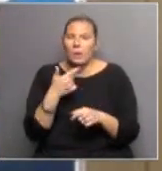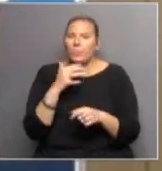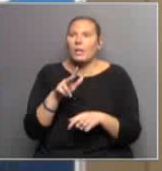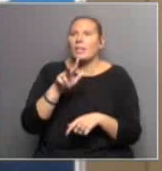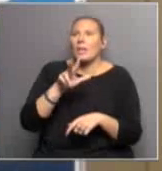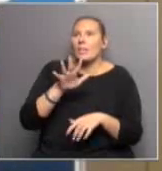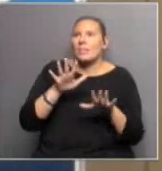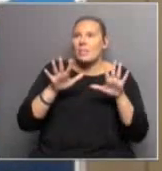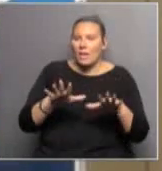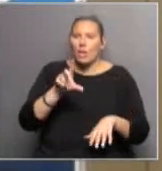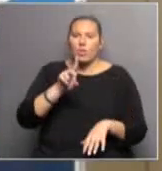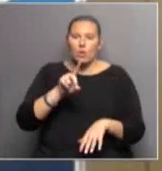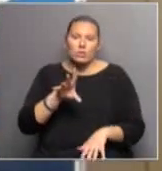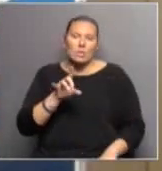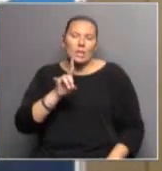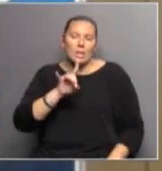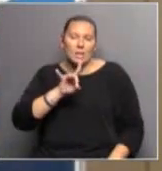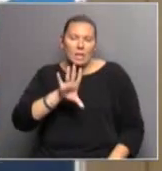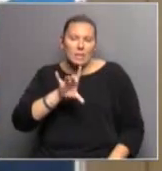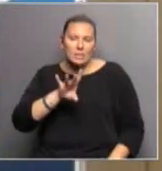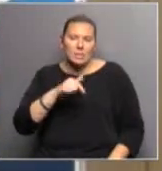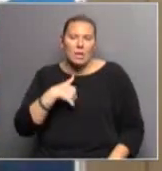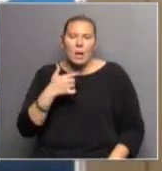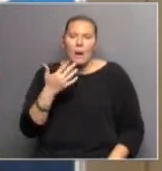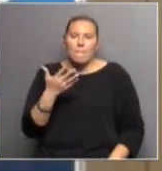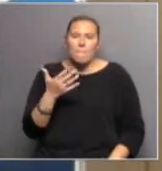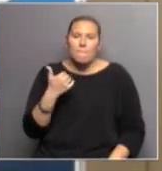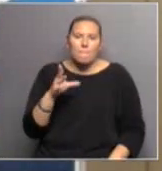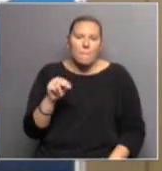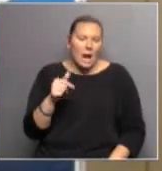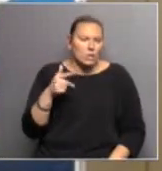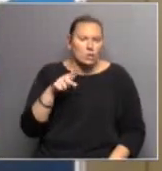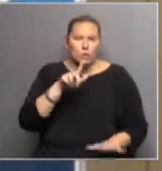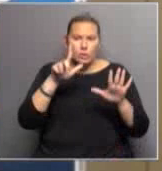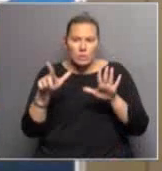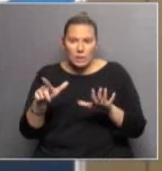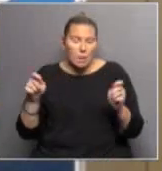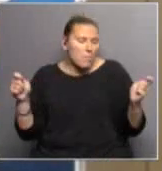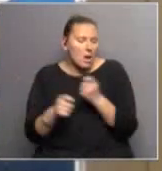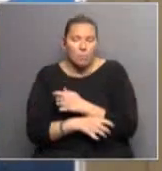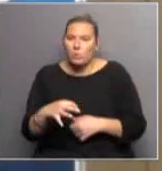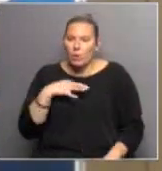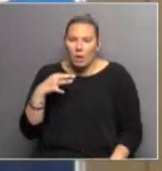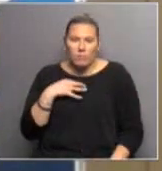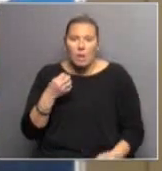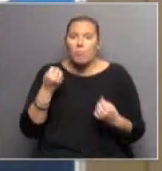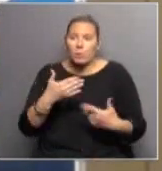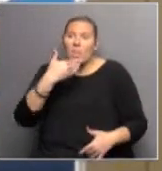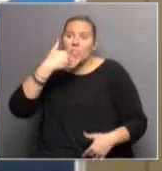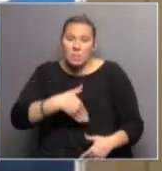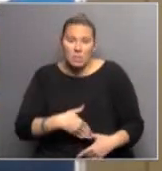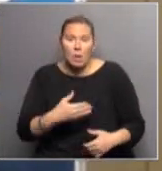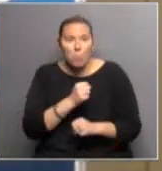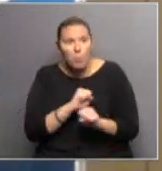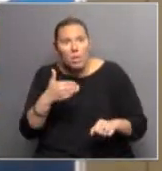10, 12, 15 reuniones y te dicen, pa, yo fui a 7 reuniones y me cambió la vida porque realmente entendí,